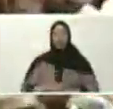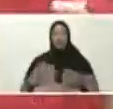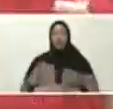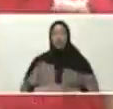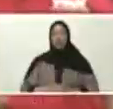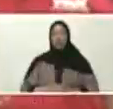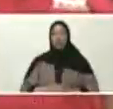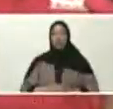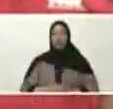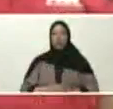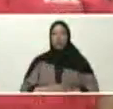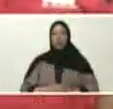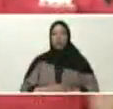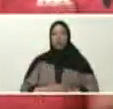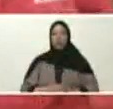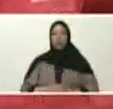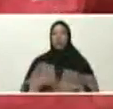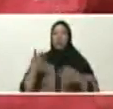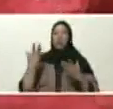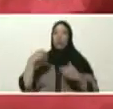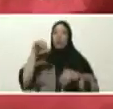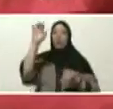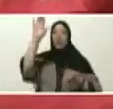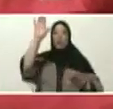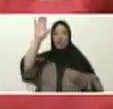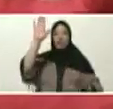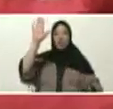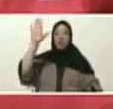digo, juro